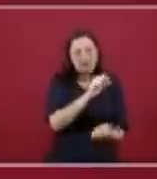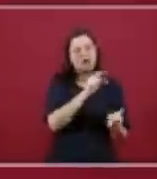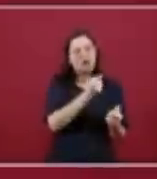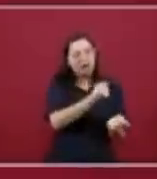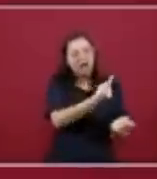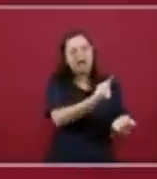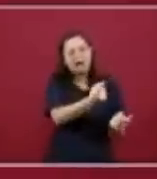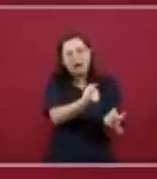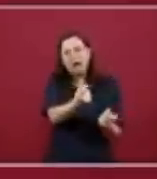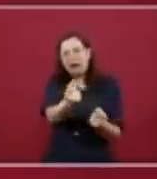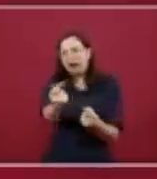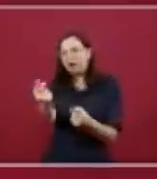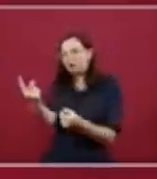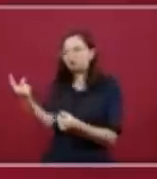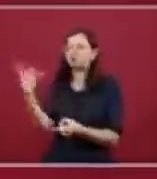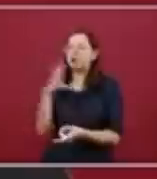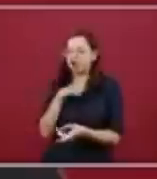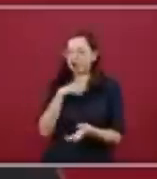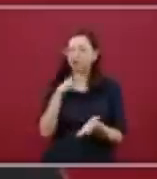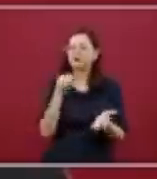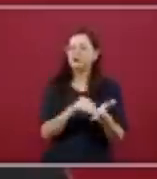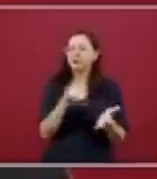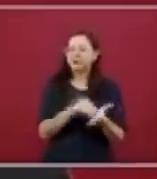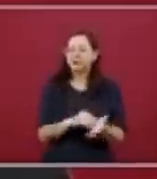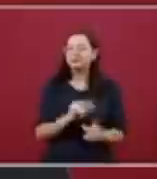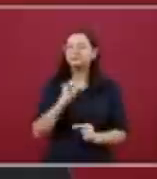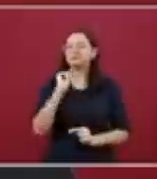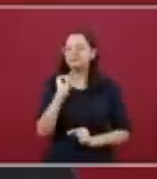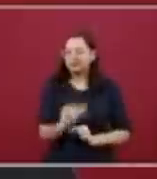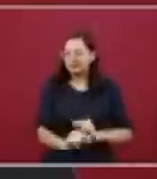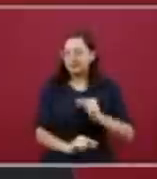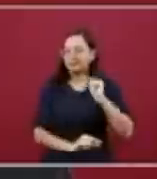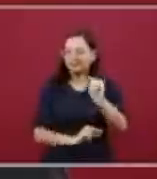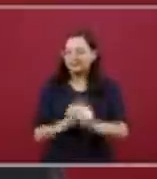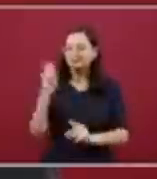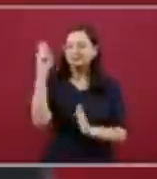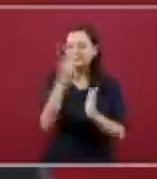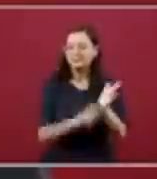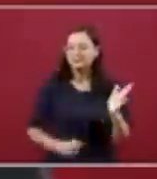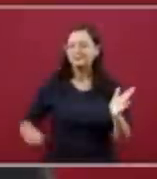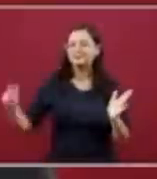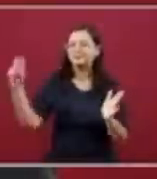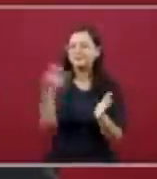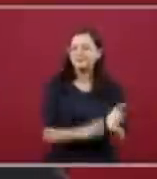poco a poco van a ir entendiendo que el gobierno no tiene